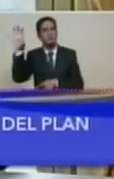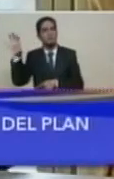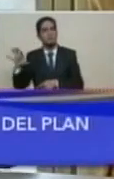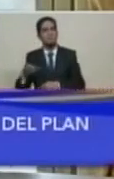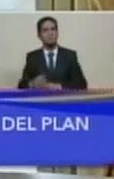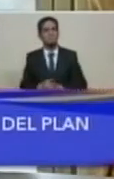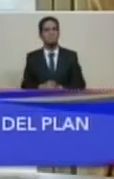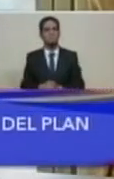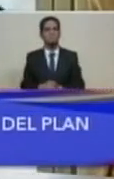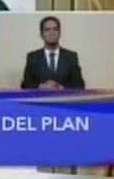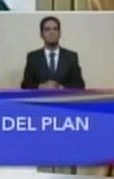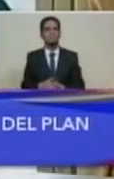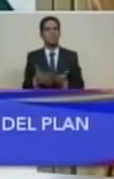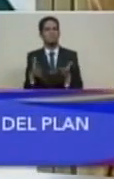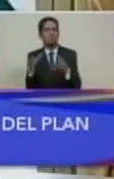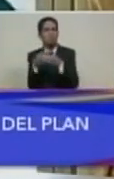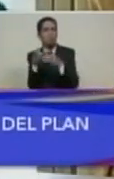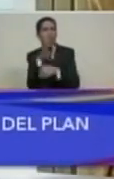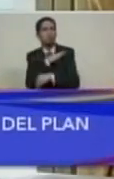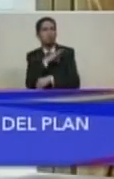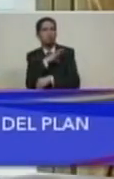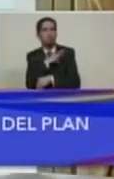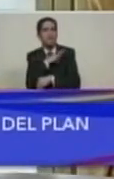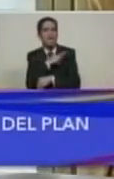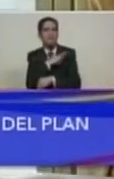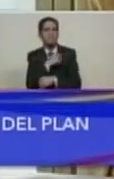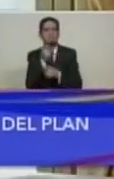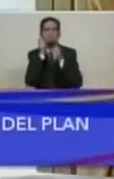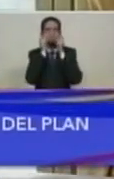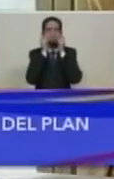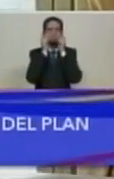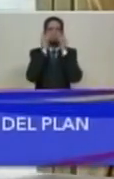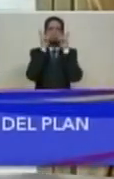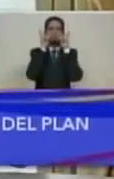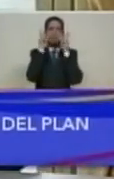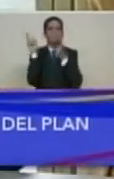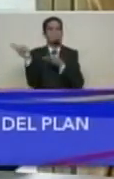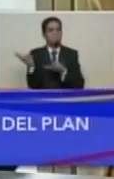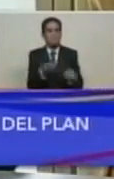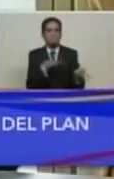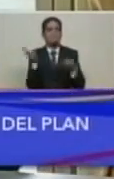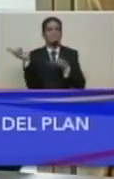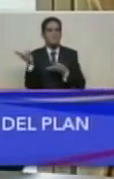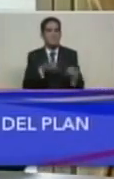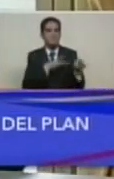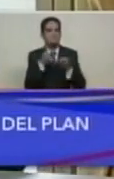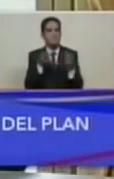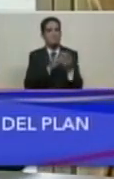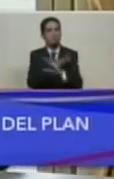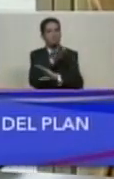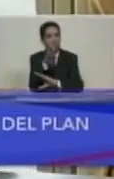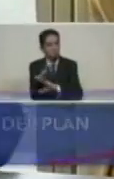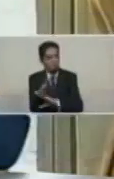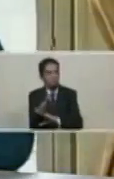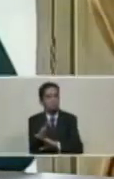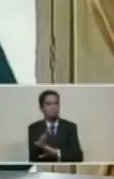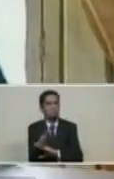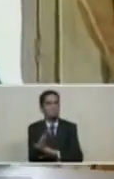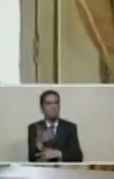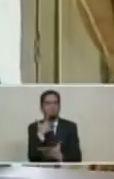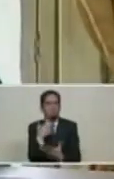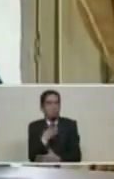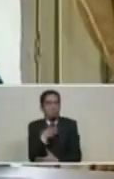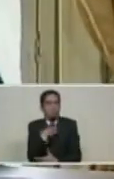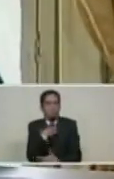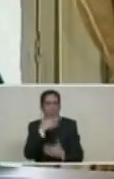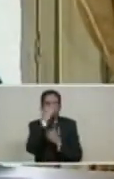pueblos, de los movimientos sociales. Impresionante la cantidad de invitaciones que tuve para ir a eventos. No pude atenderlos